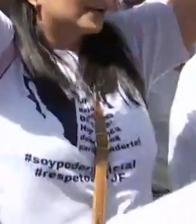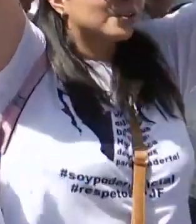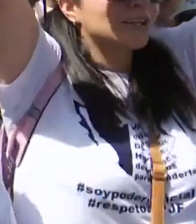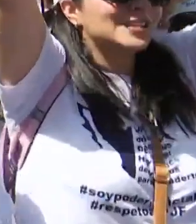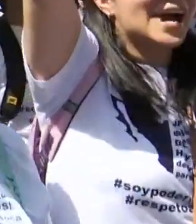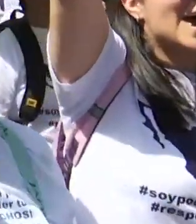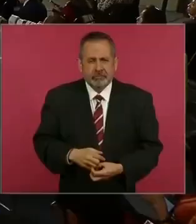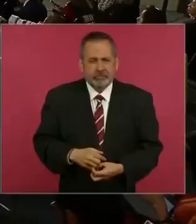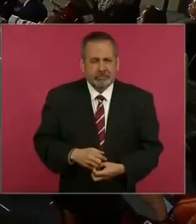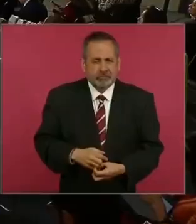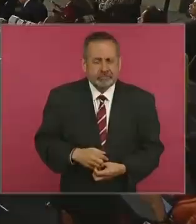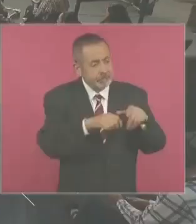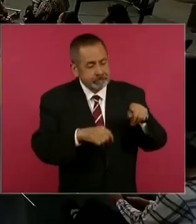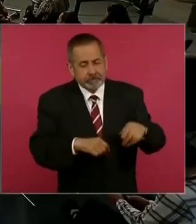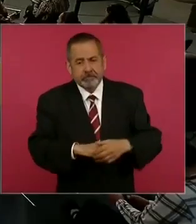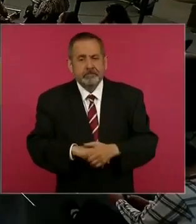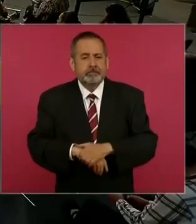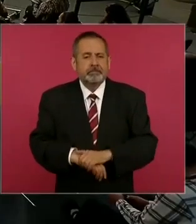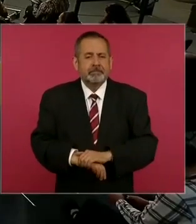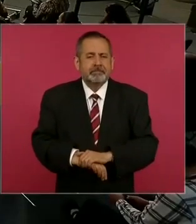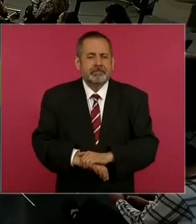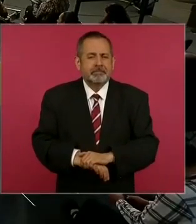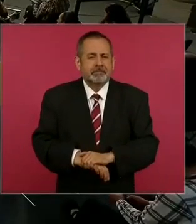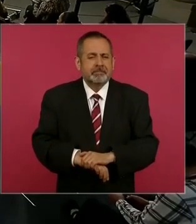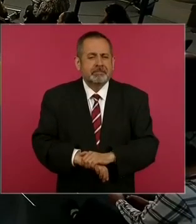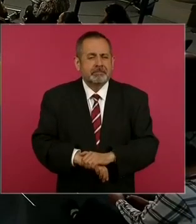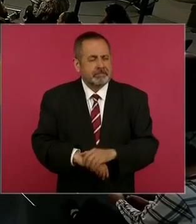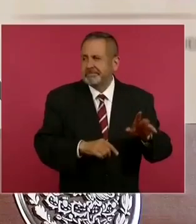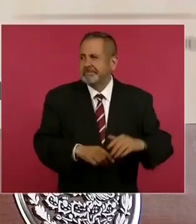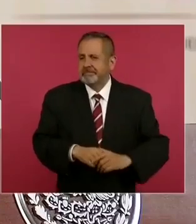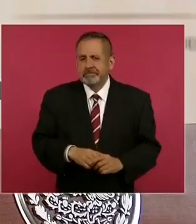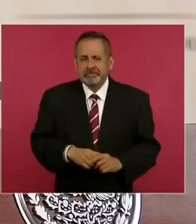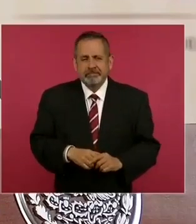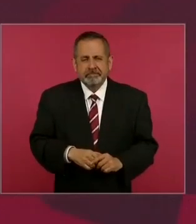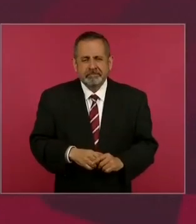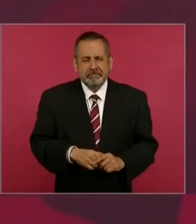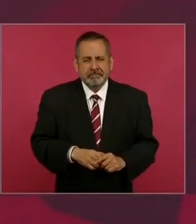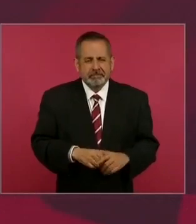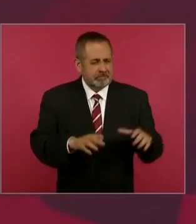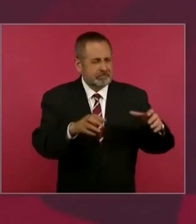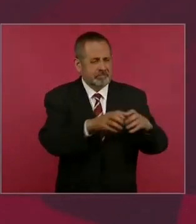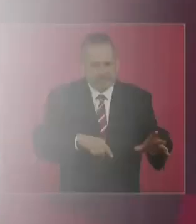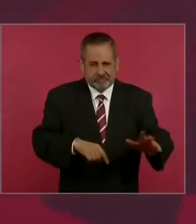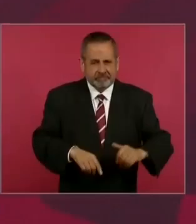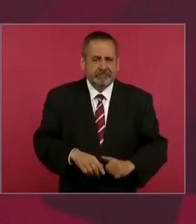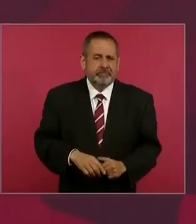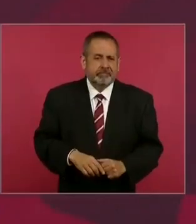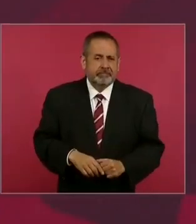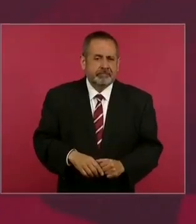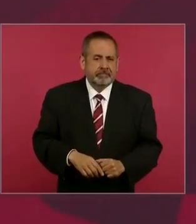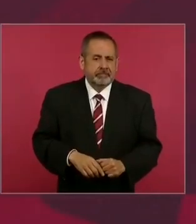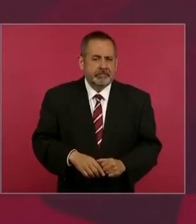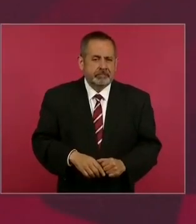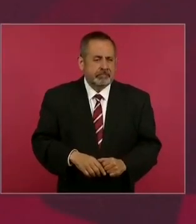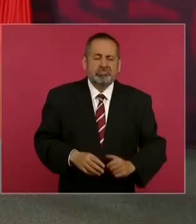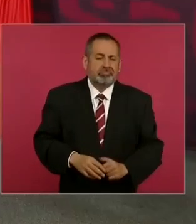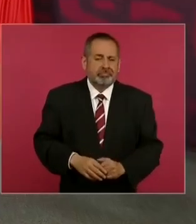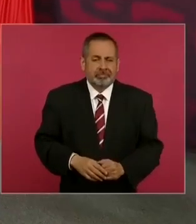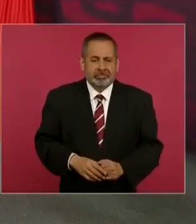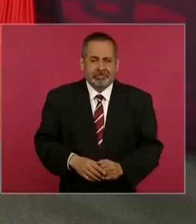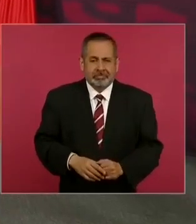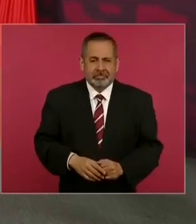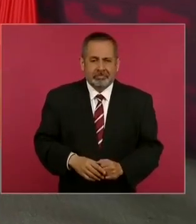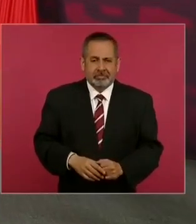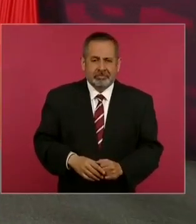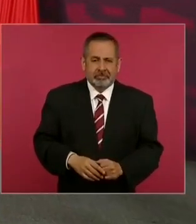Palacio Nacional. Fue una manifestación del bloque conservador, ya muy menguada, ¿eh? Una